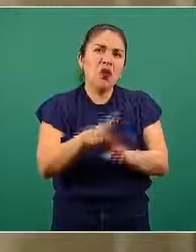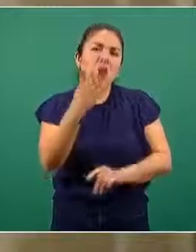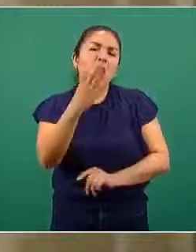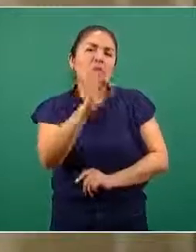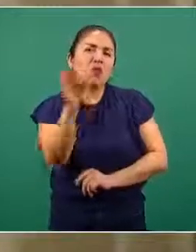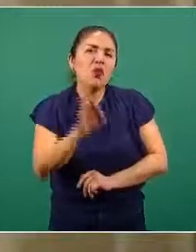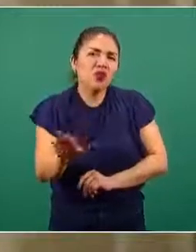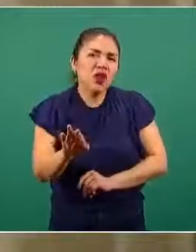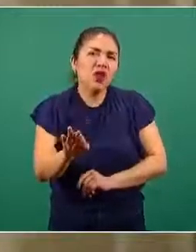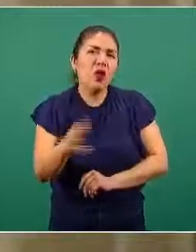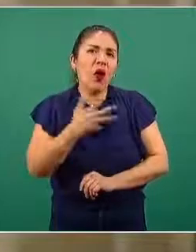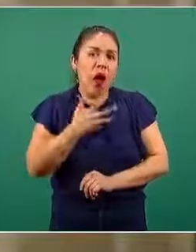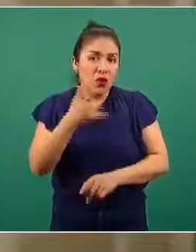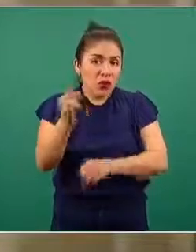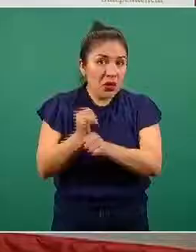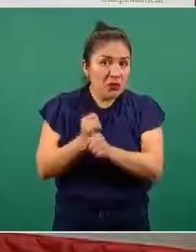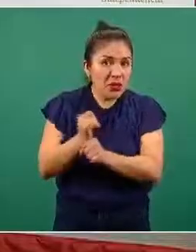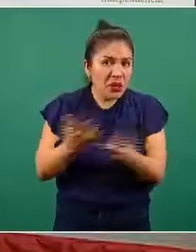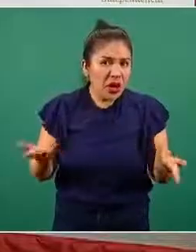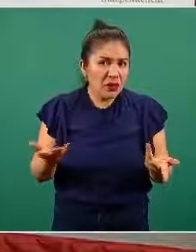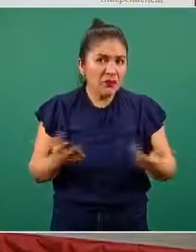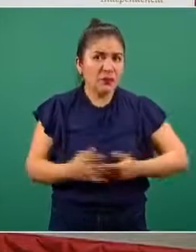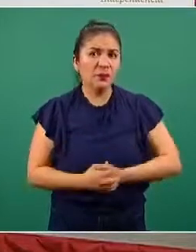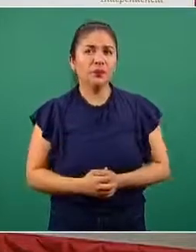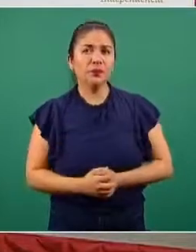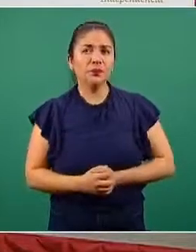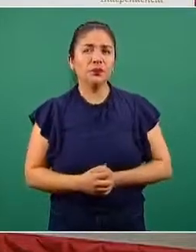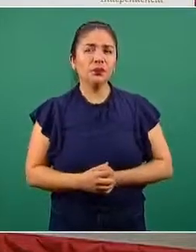4% que se está investigando.